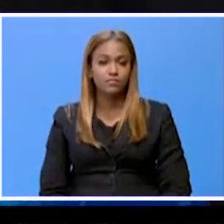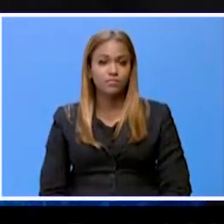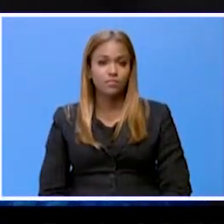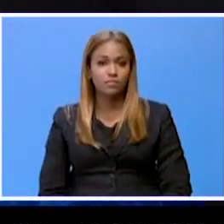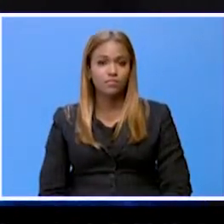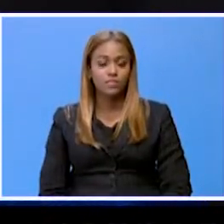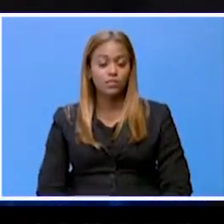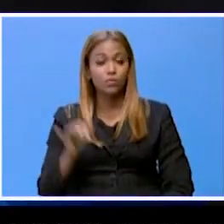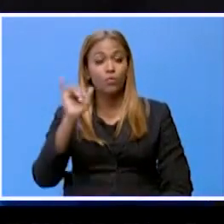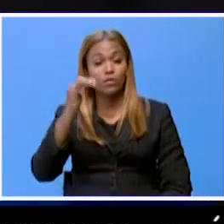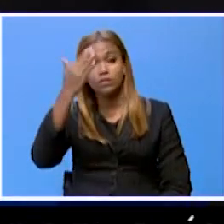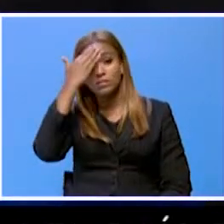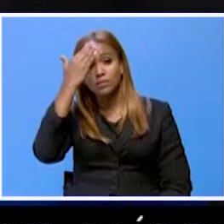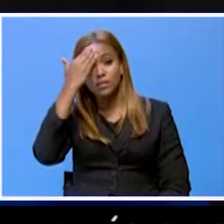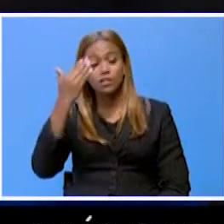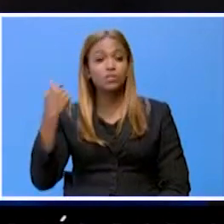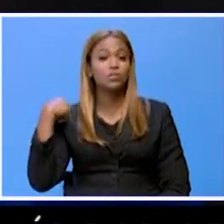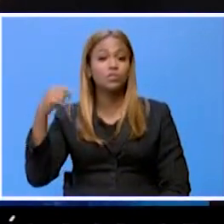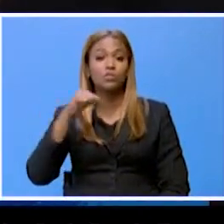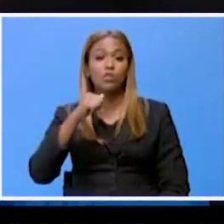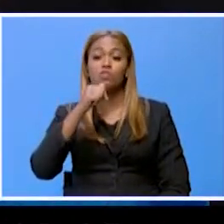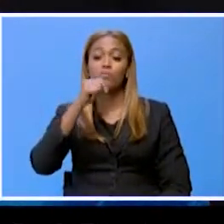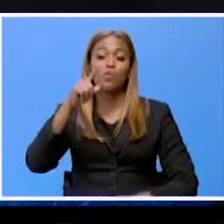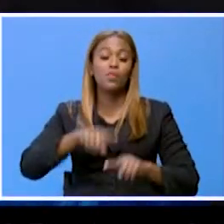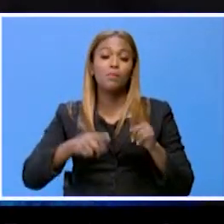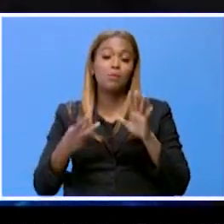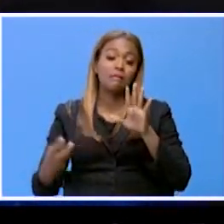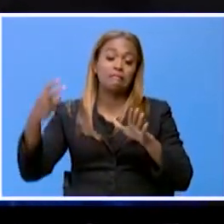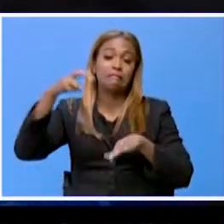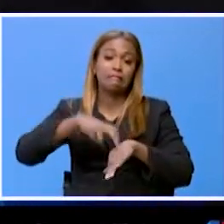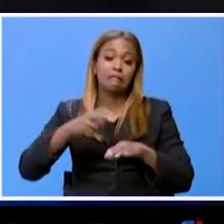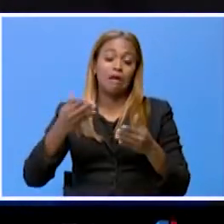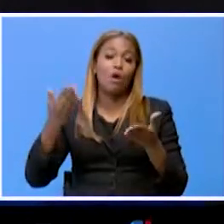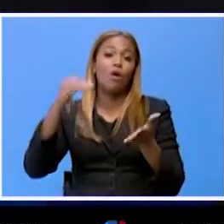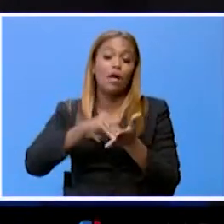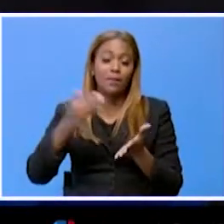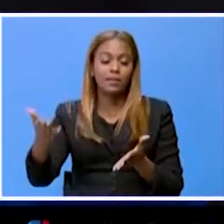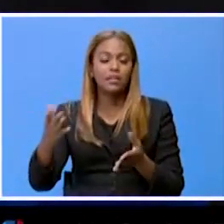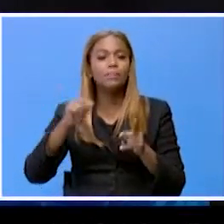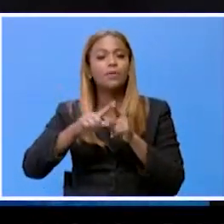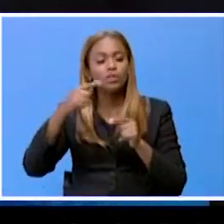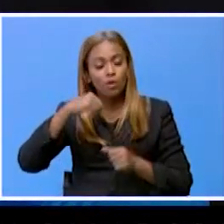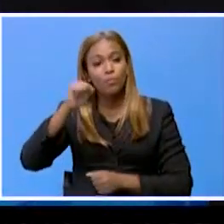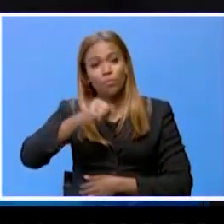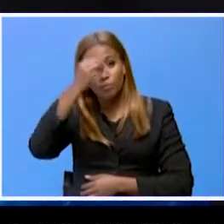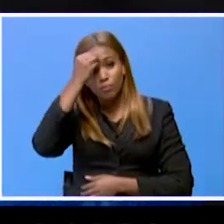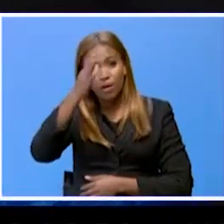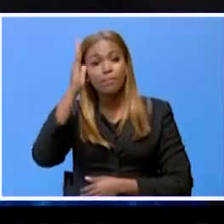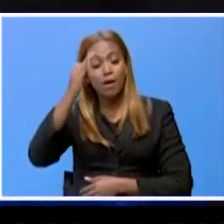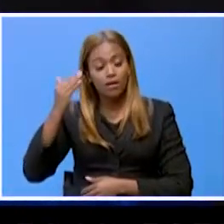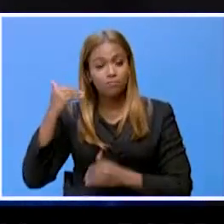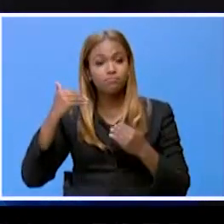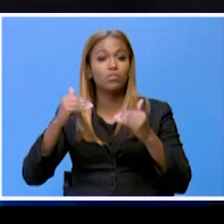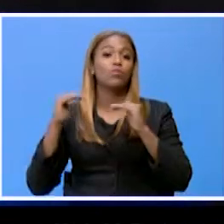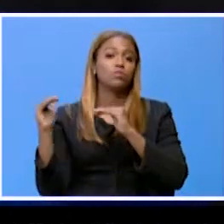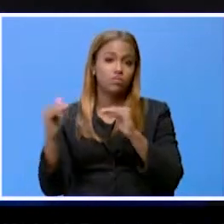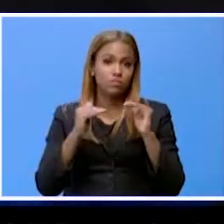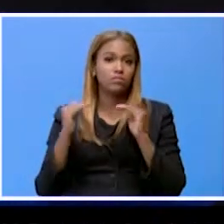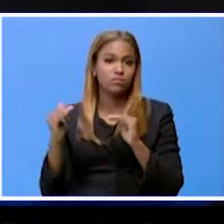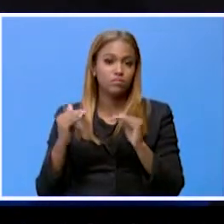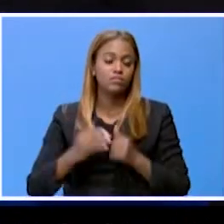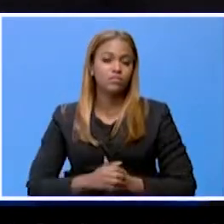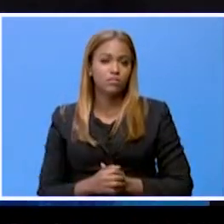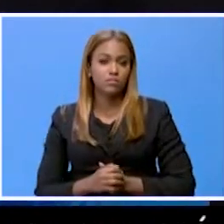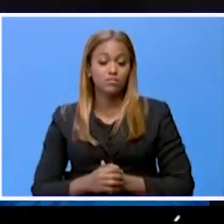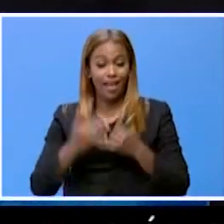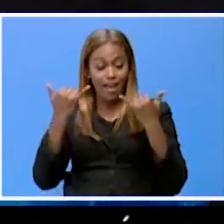sabiendo y conociendo que no podemos deshacer el daño causado, pero sí les puedo asegurar que será justicia. En